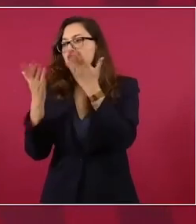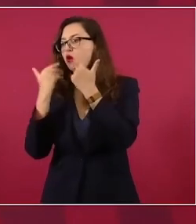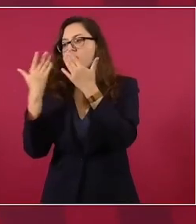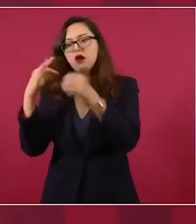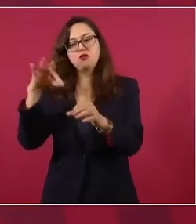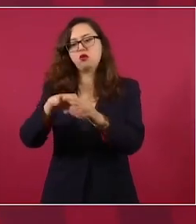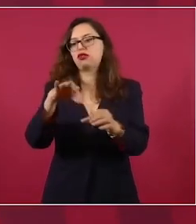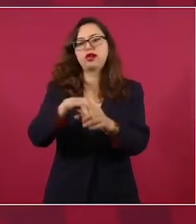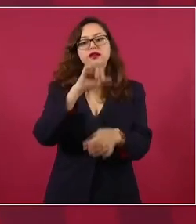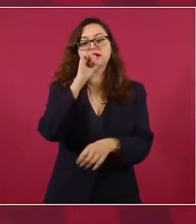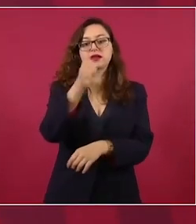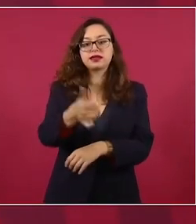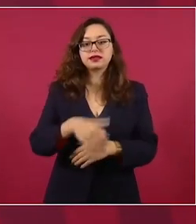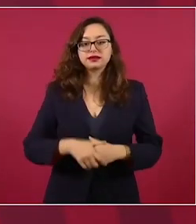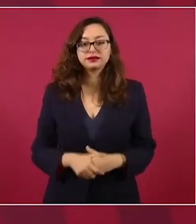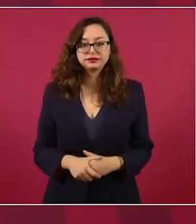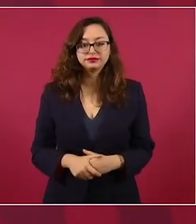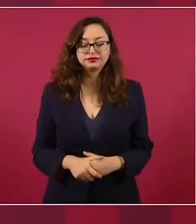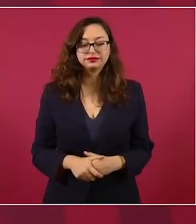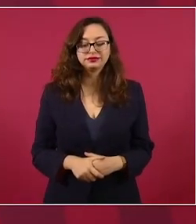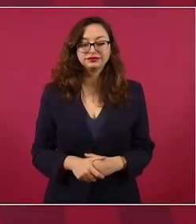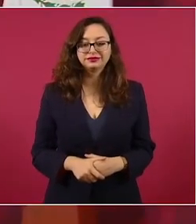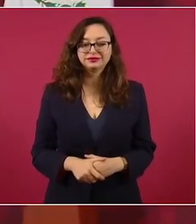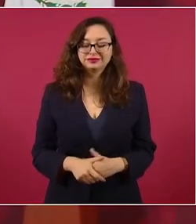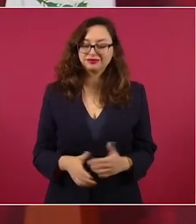Yo gané